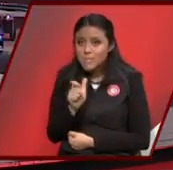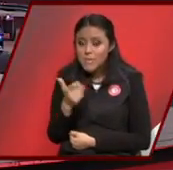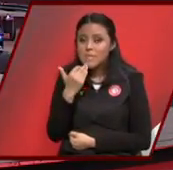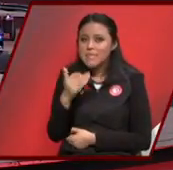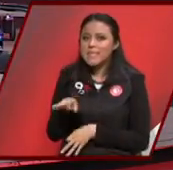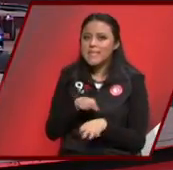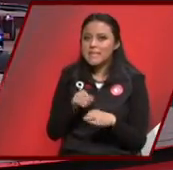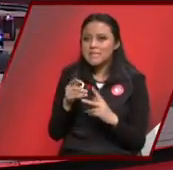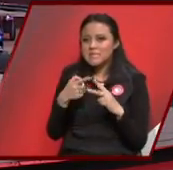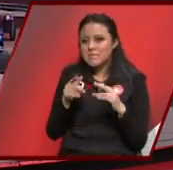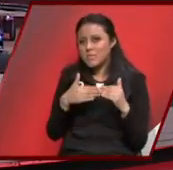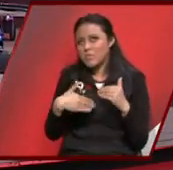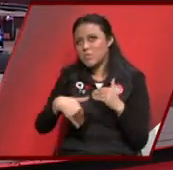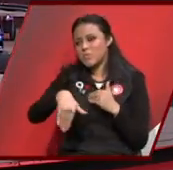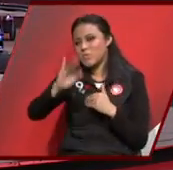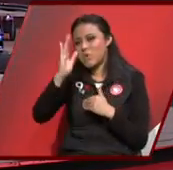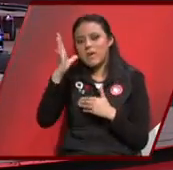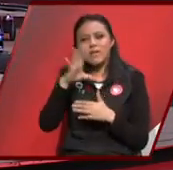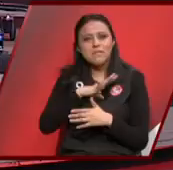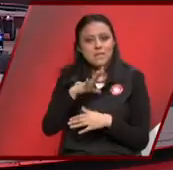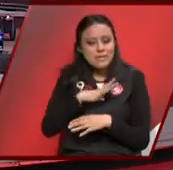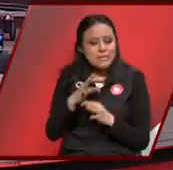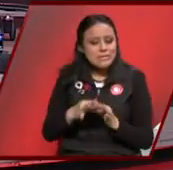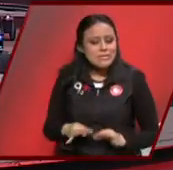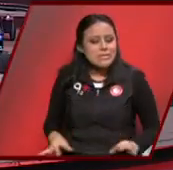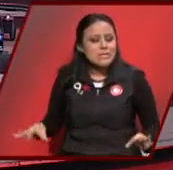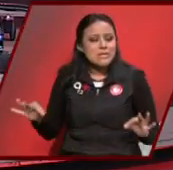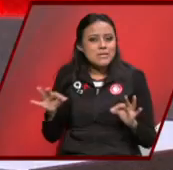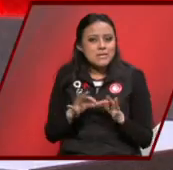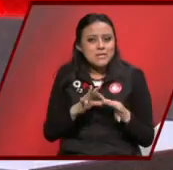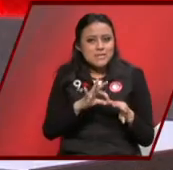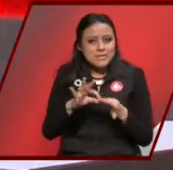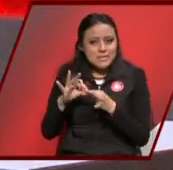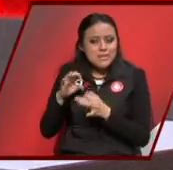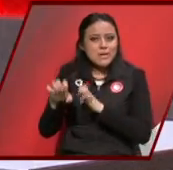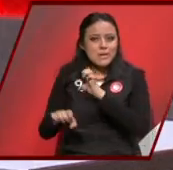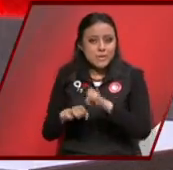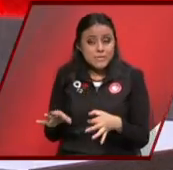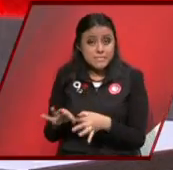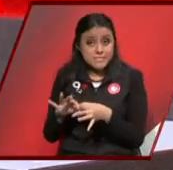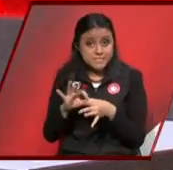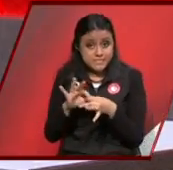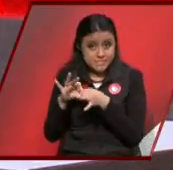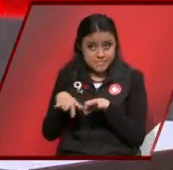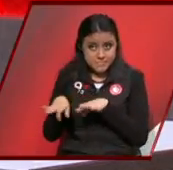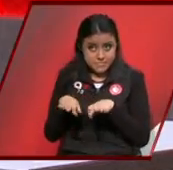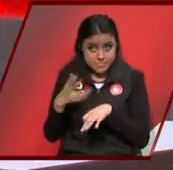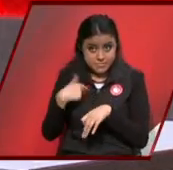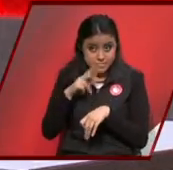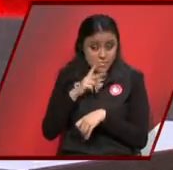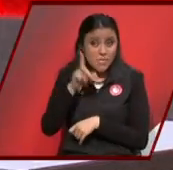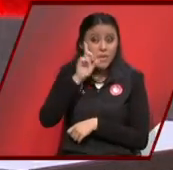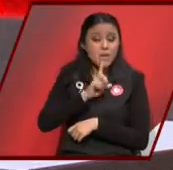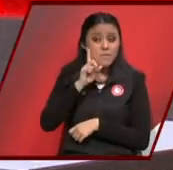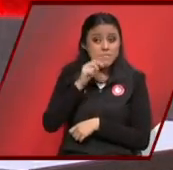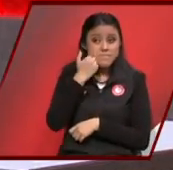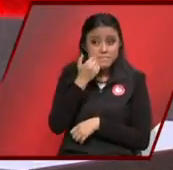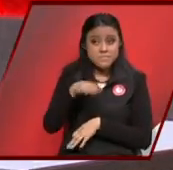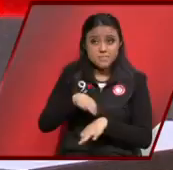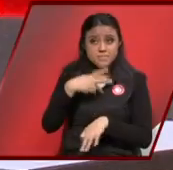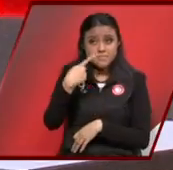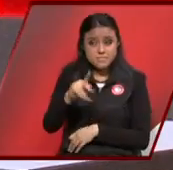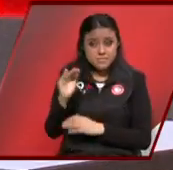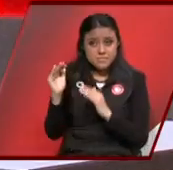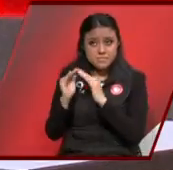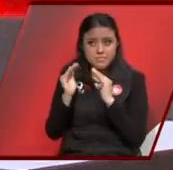hay empleo, se detonan muchas cosas, y por eso es muy importante trabajar de la mano con los empresarios. Y en este programa, donde queremos que las mujeres trabajen desde el